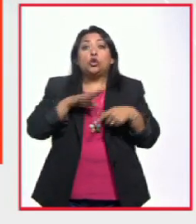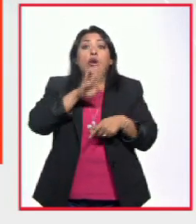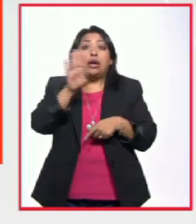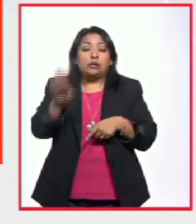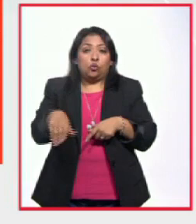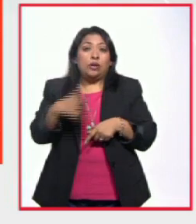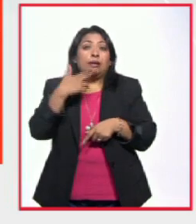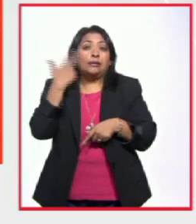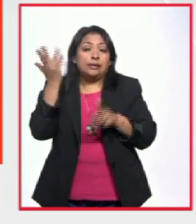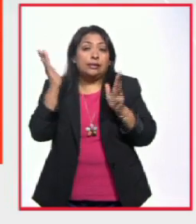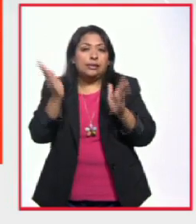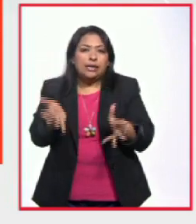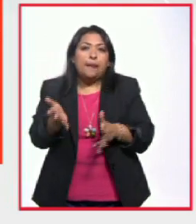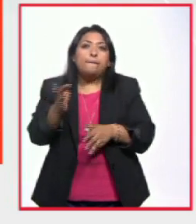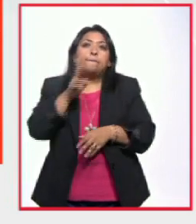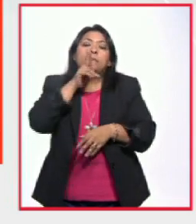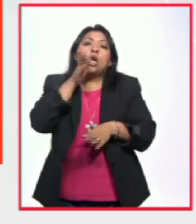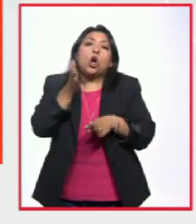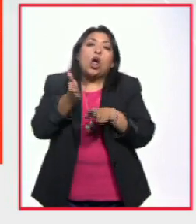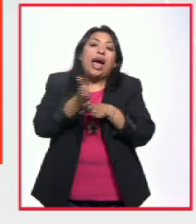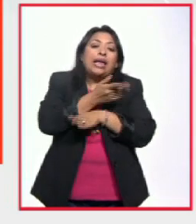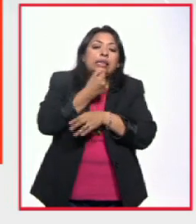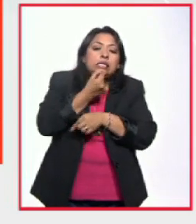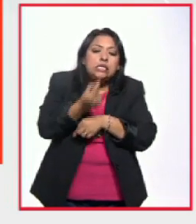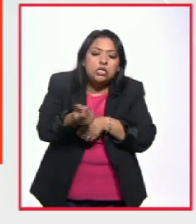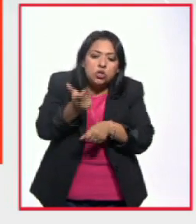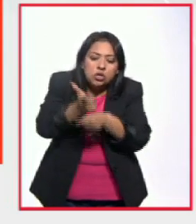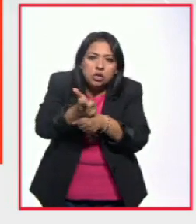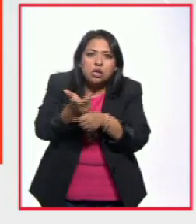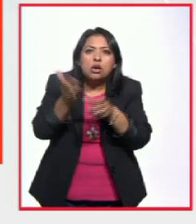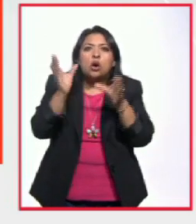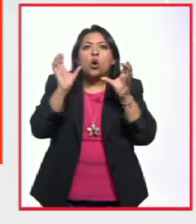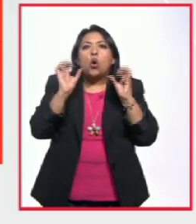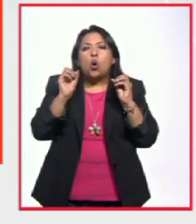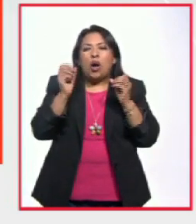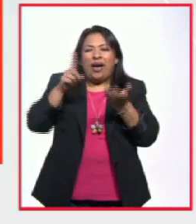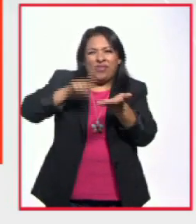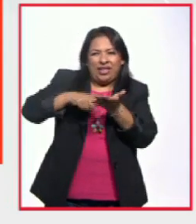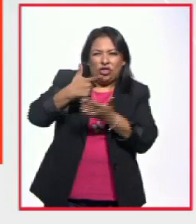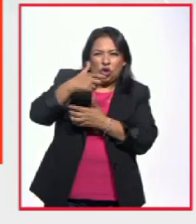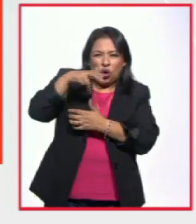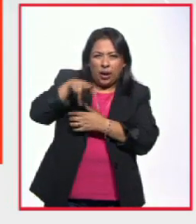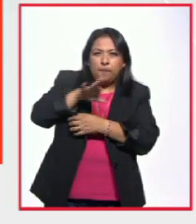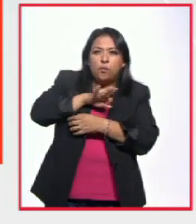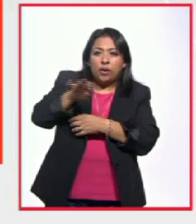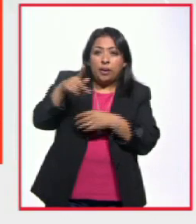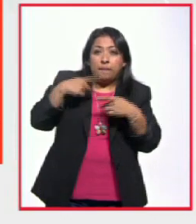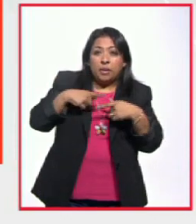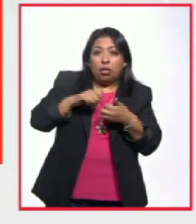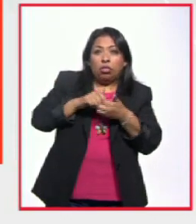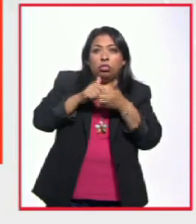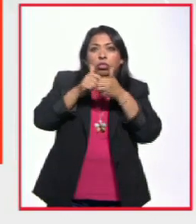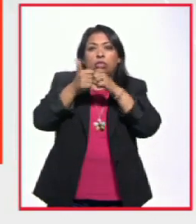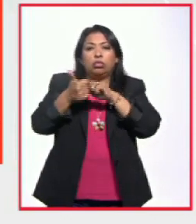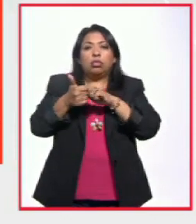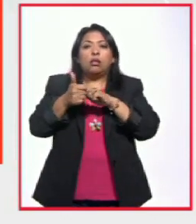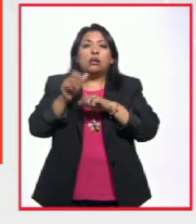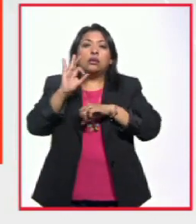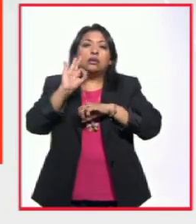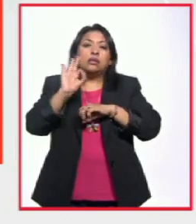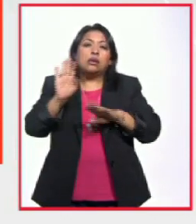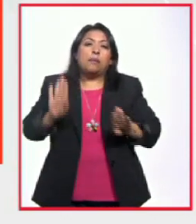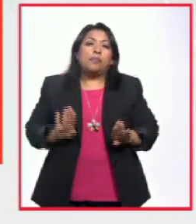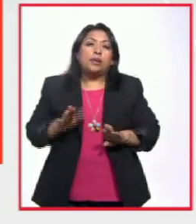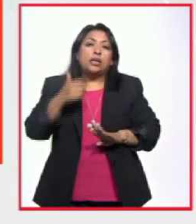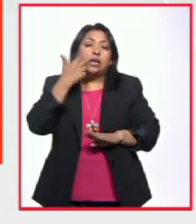fallecieron. Lo ideal sería detectarlo tal vez desde la infancia, estos genes que podrían hacer que una persona sea más propensa a desarrollar